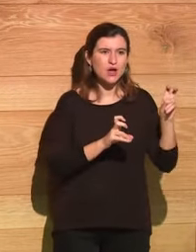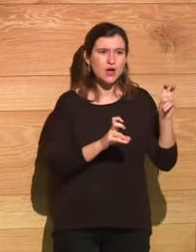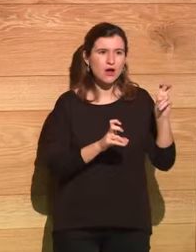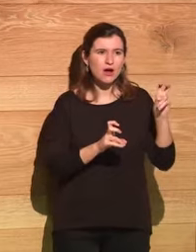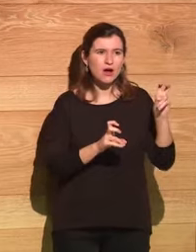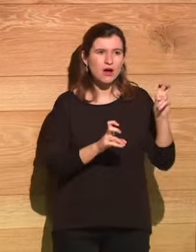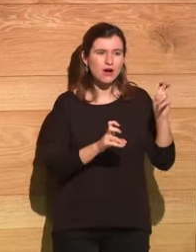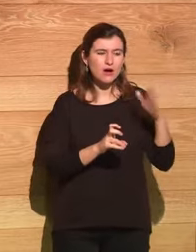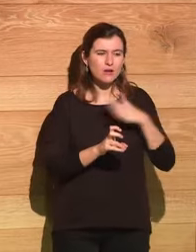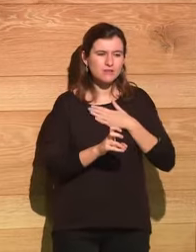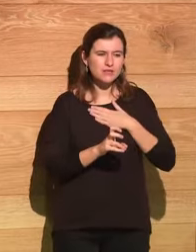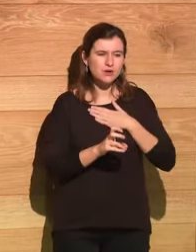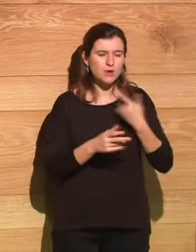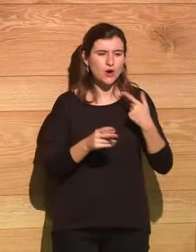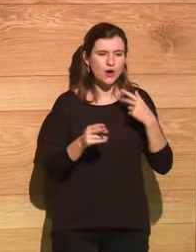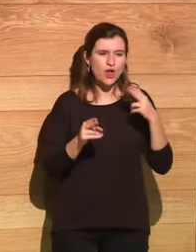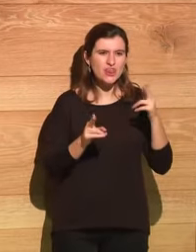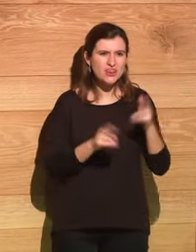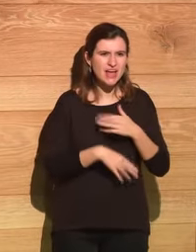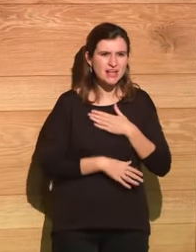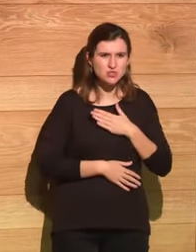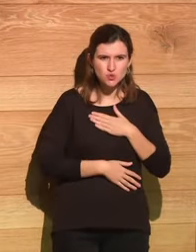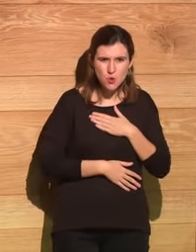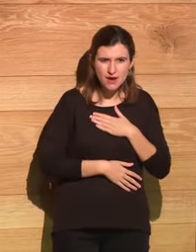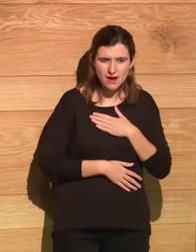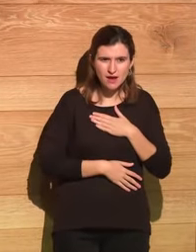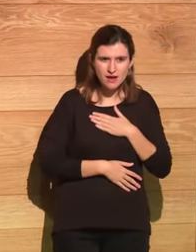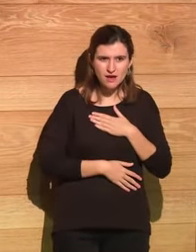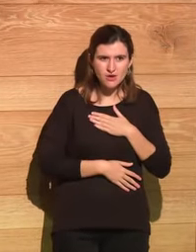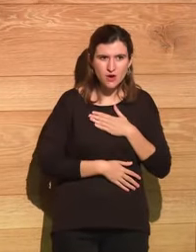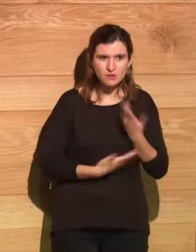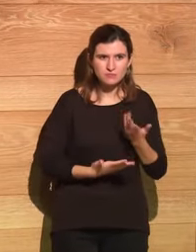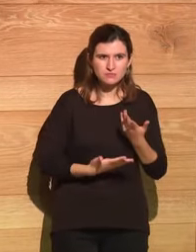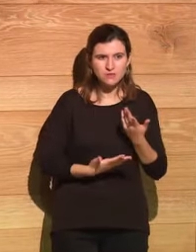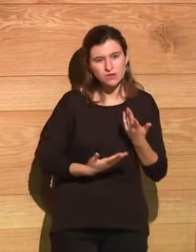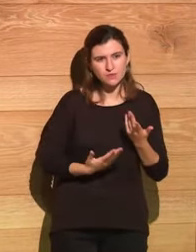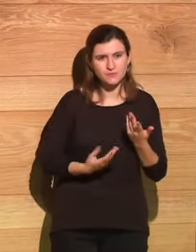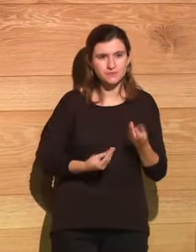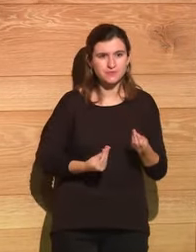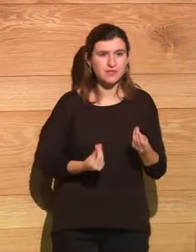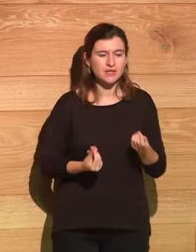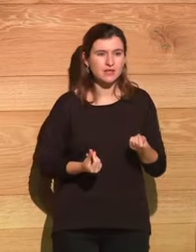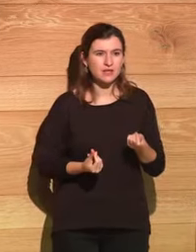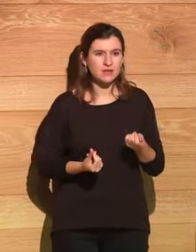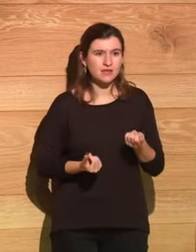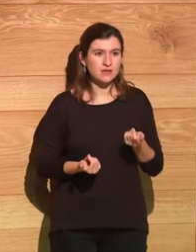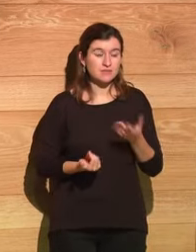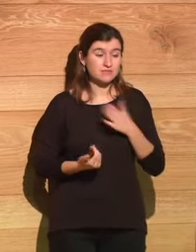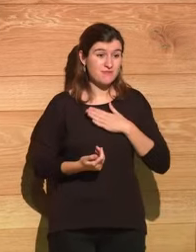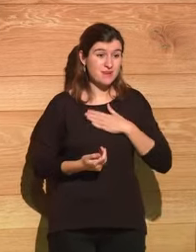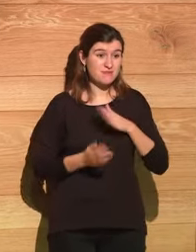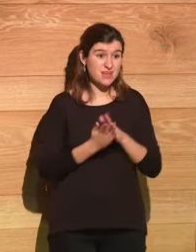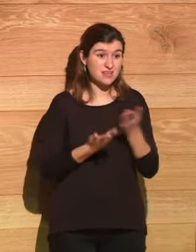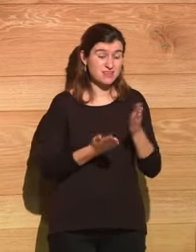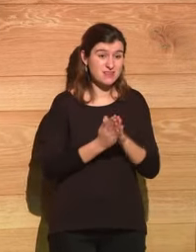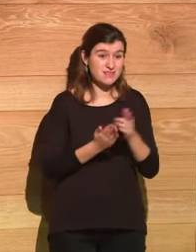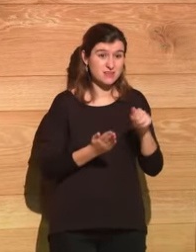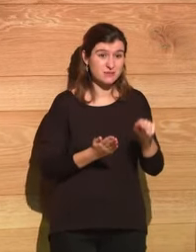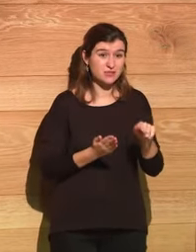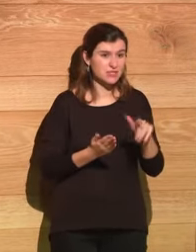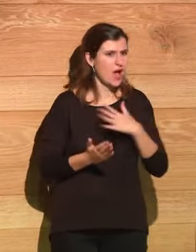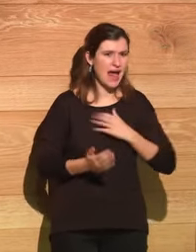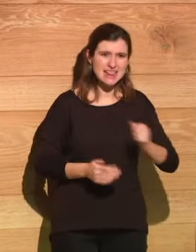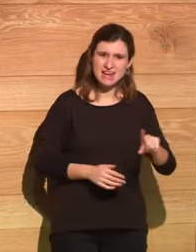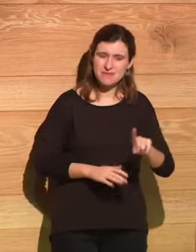ella una suerte de autocensura, sin utilizar estos términos, pero sugiriéndolo, ¿no? Entonces, para mí, Saturnal es puro